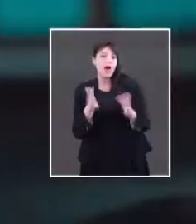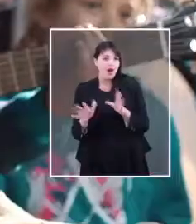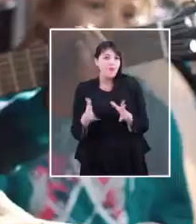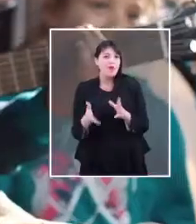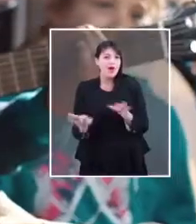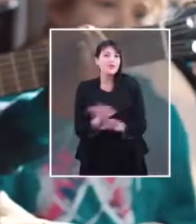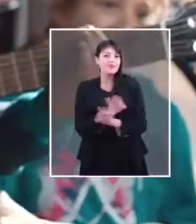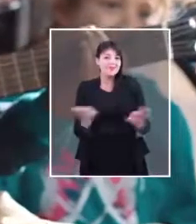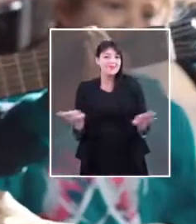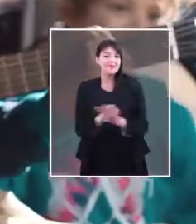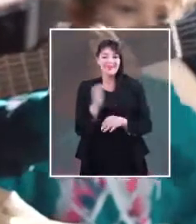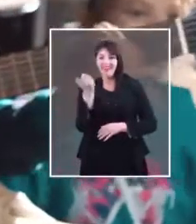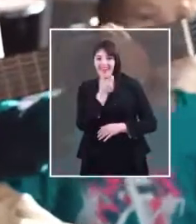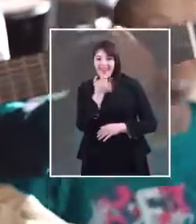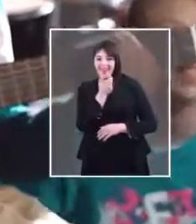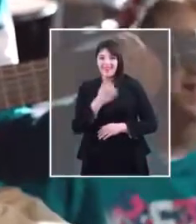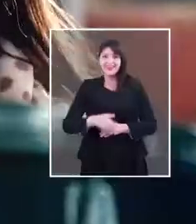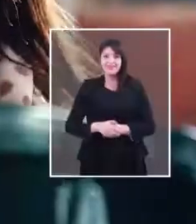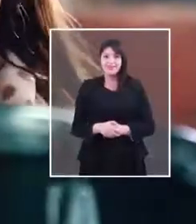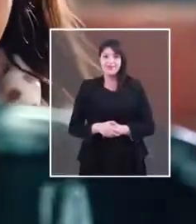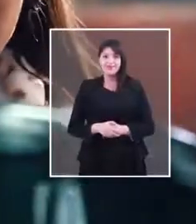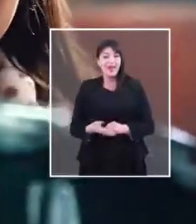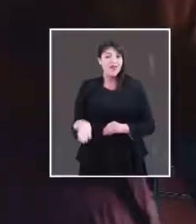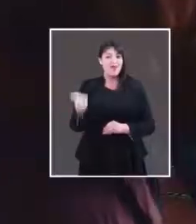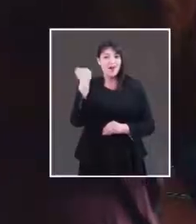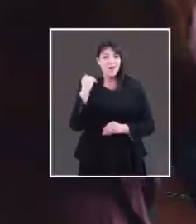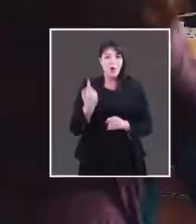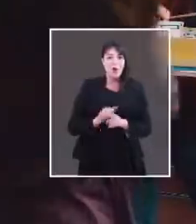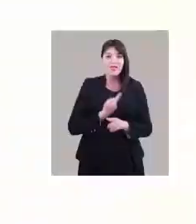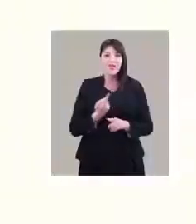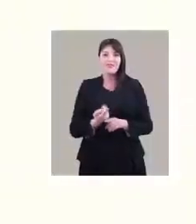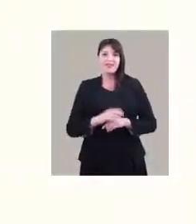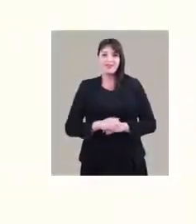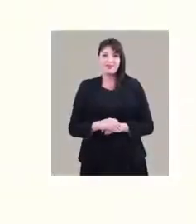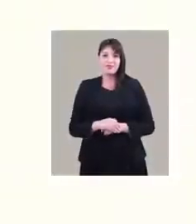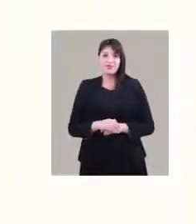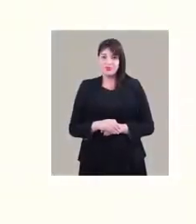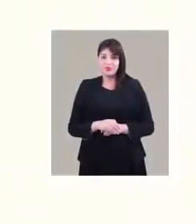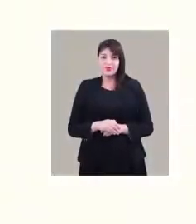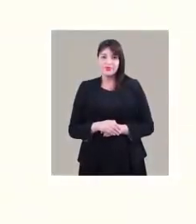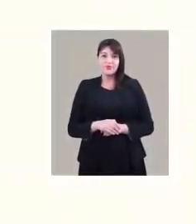Salió más o menos nomás, ¿ah? ¿Eh? Ya vamos, de nuevo.